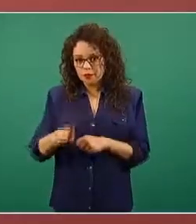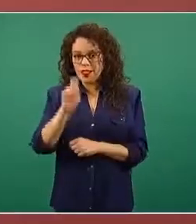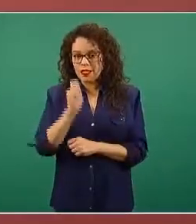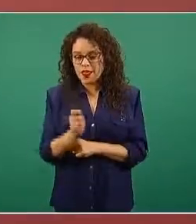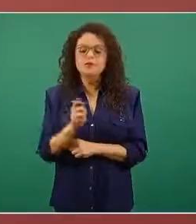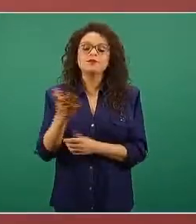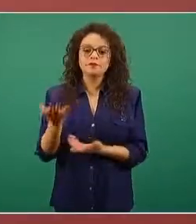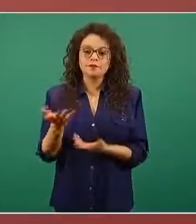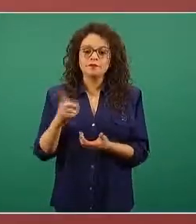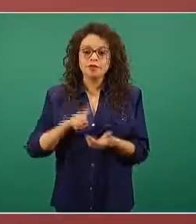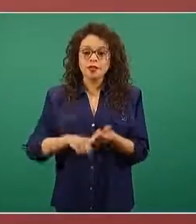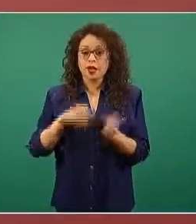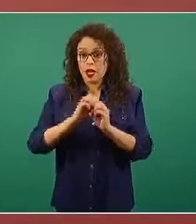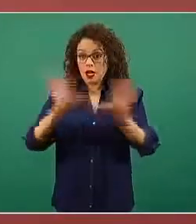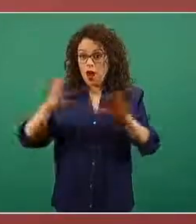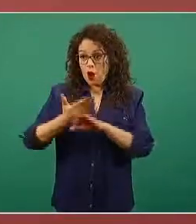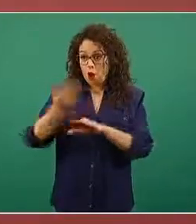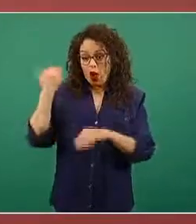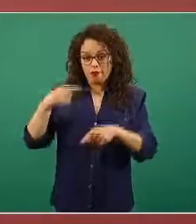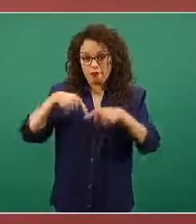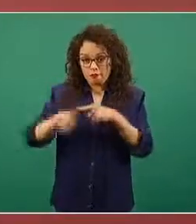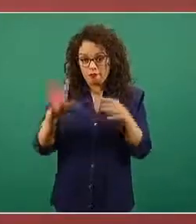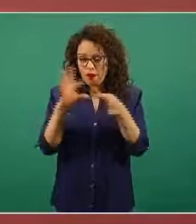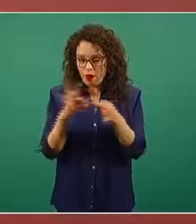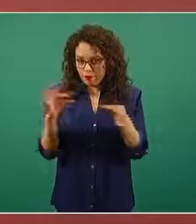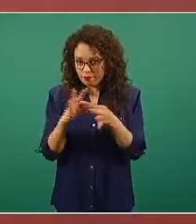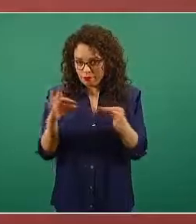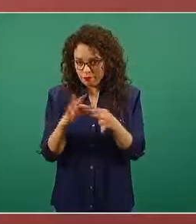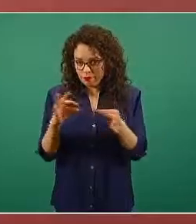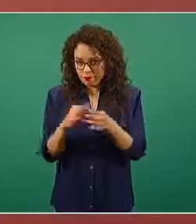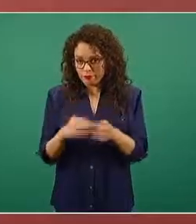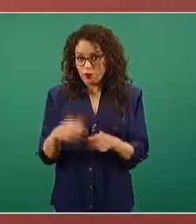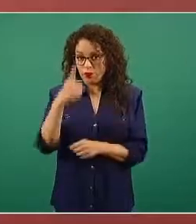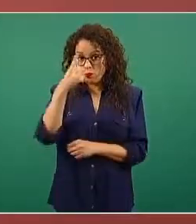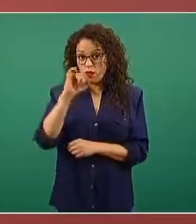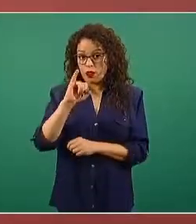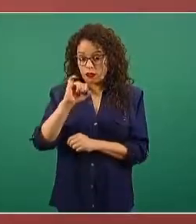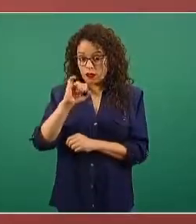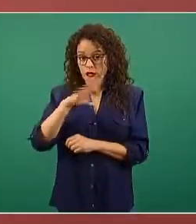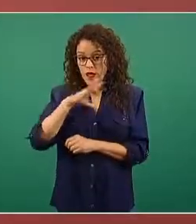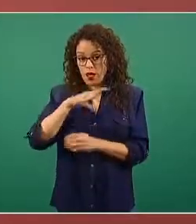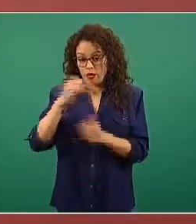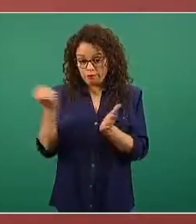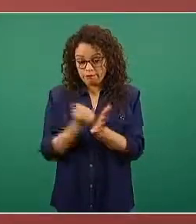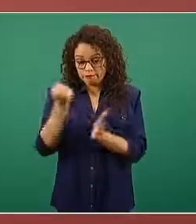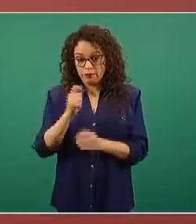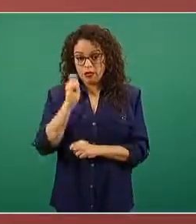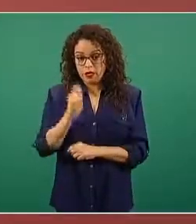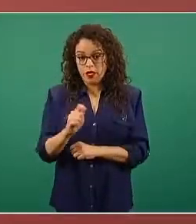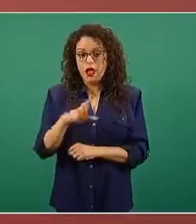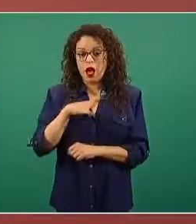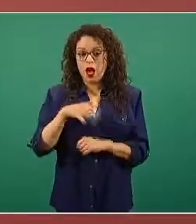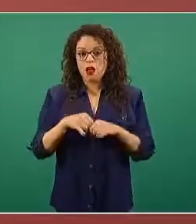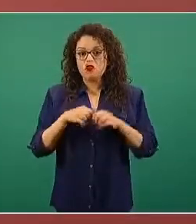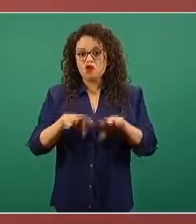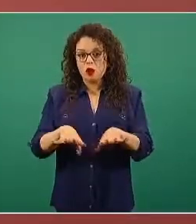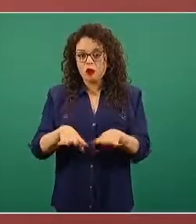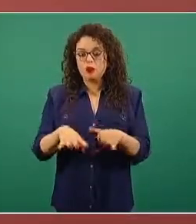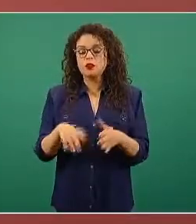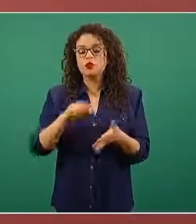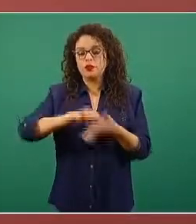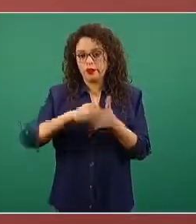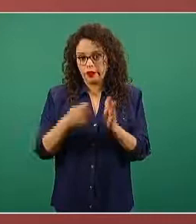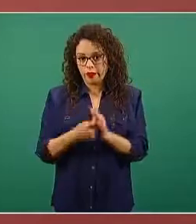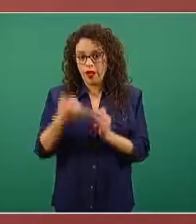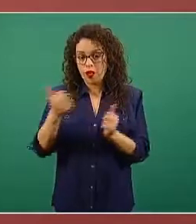la primera conversación y dijimos, solo se va a autorizar lo que tenga mérito técnico y tenga un expediente robusto.